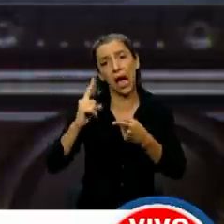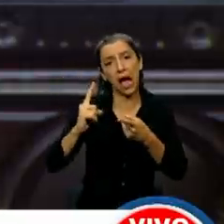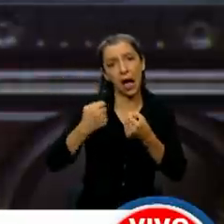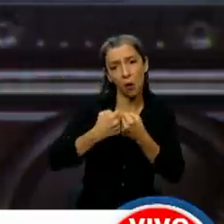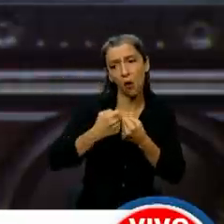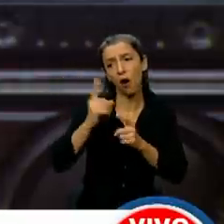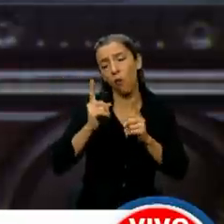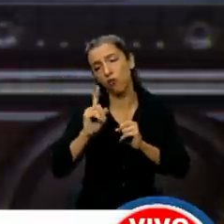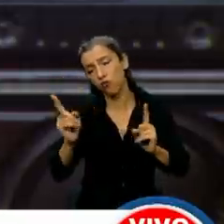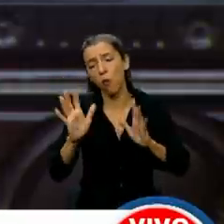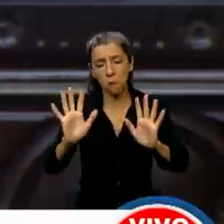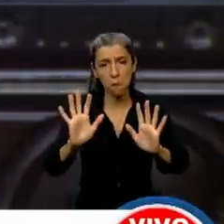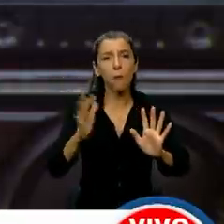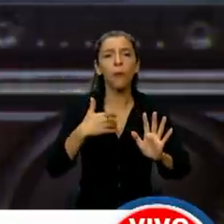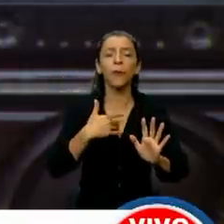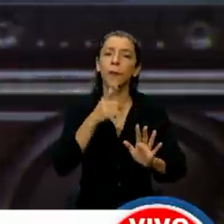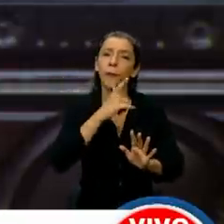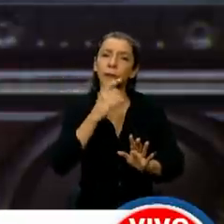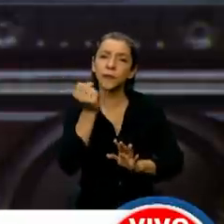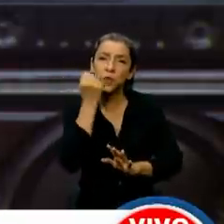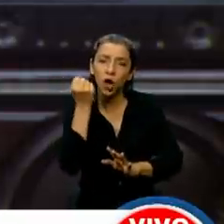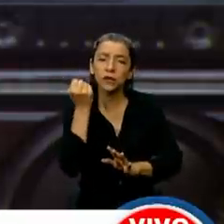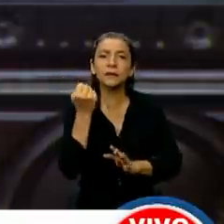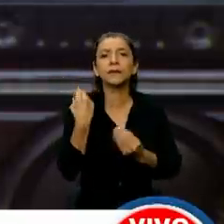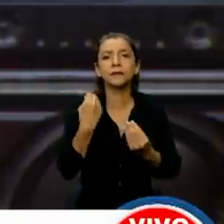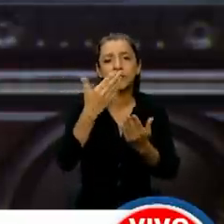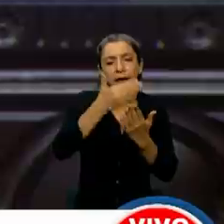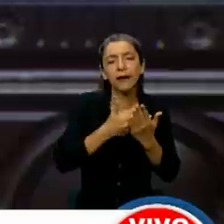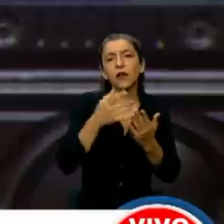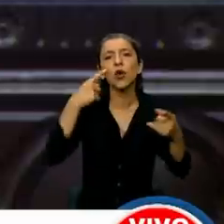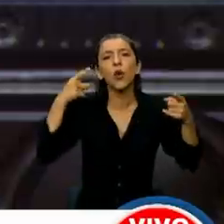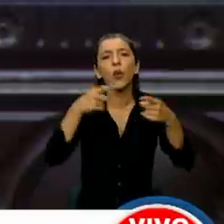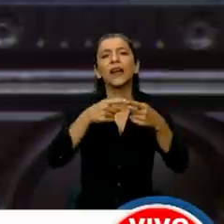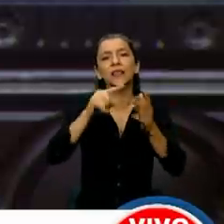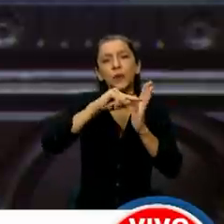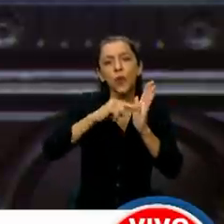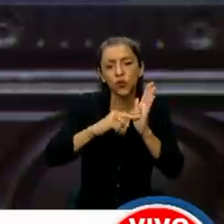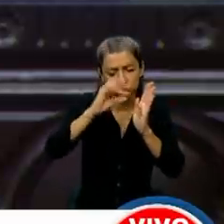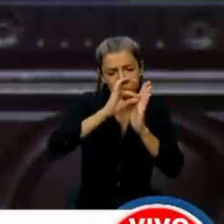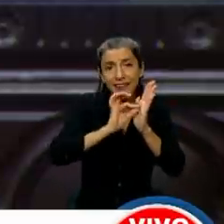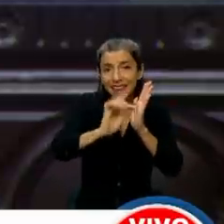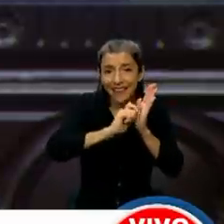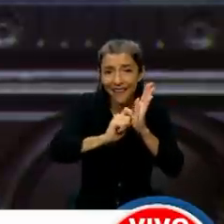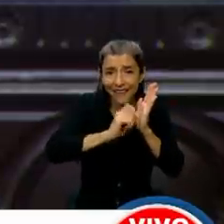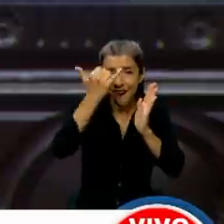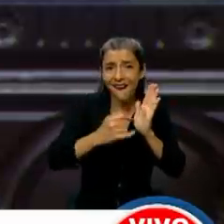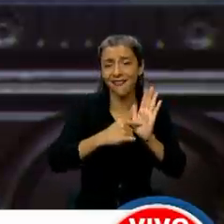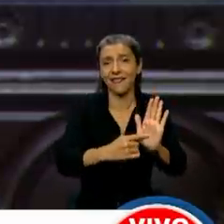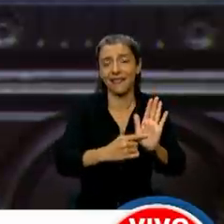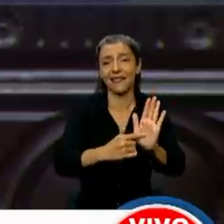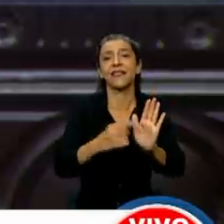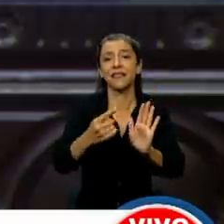pero creo que hay que tener y ve hay que tener en cuenta los objetivos que se escriben en este presupuesto que tiene que ver